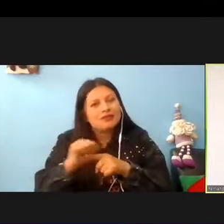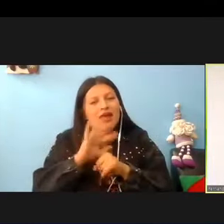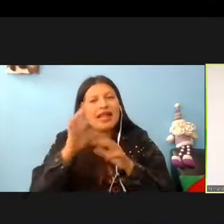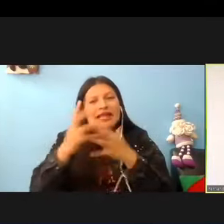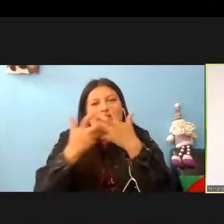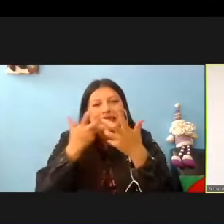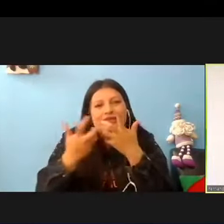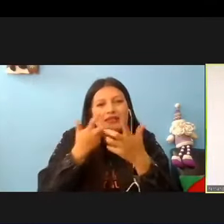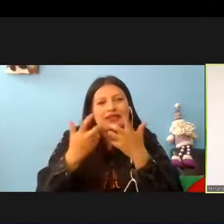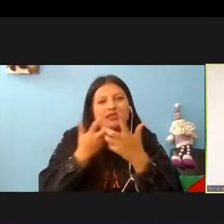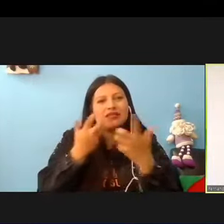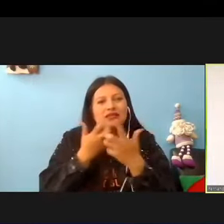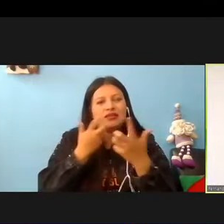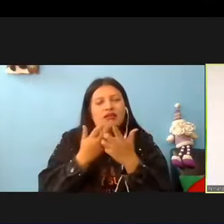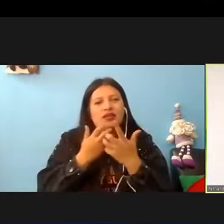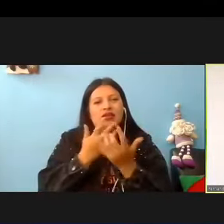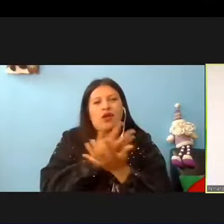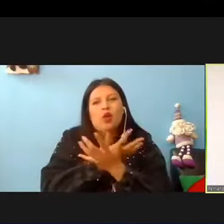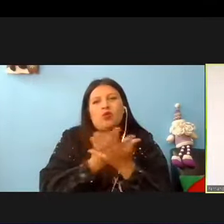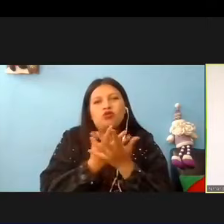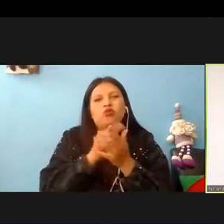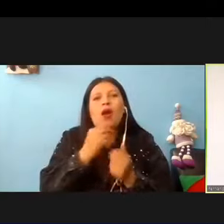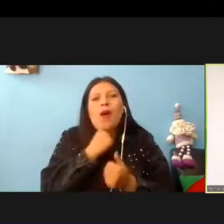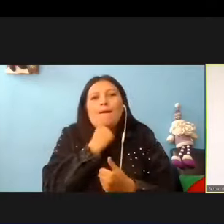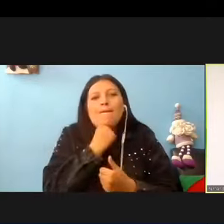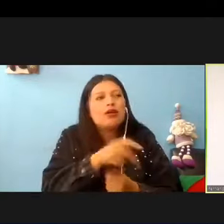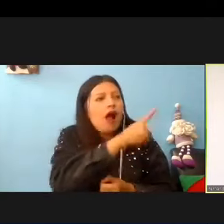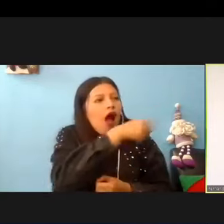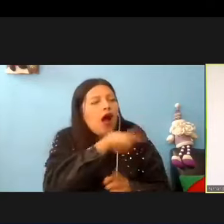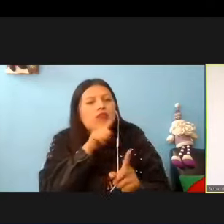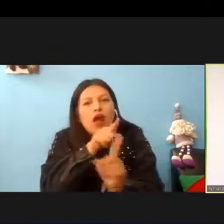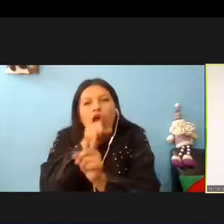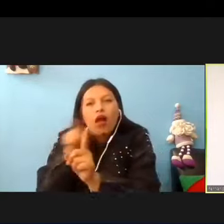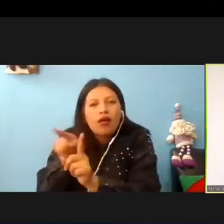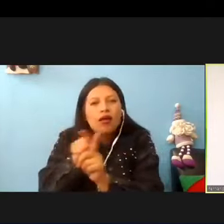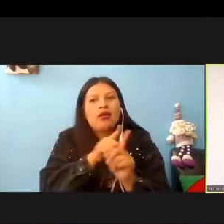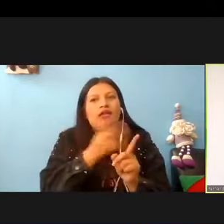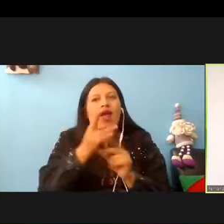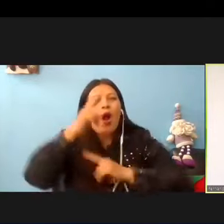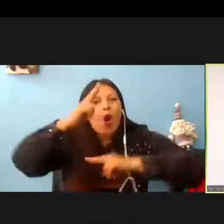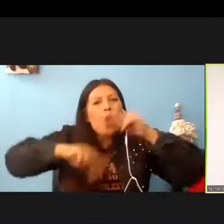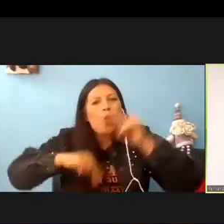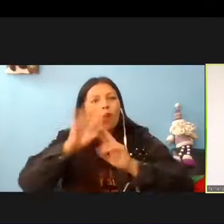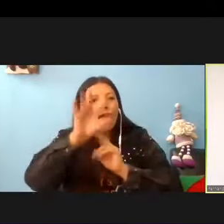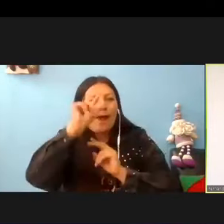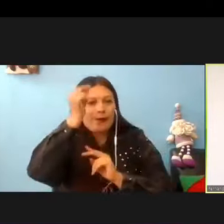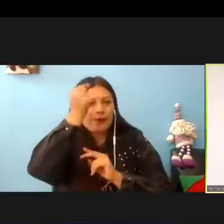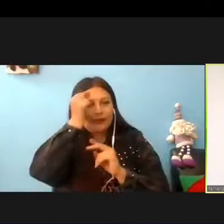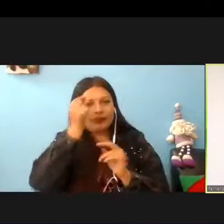sistema, de las voces plurales, de las voces testimoniales en la construcción de esas memorias.